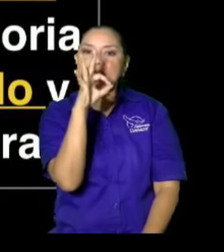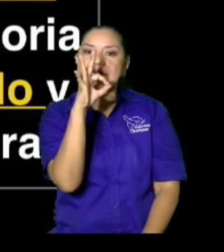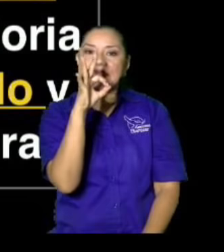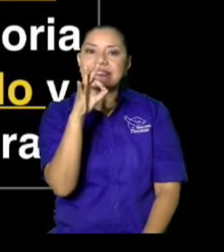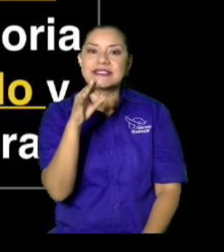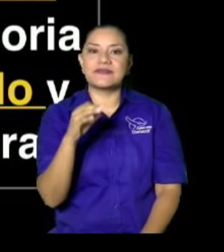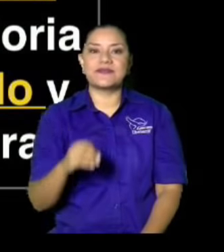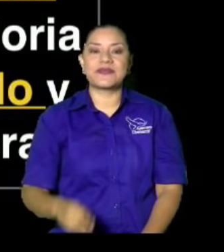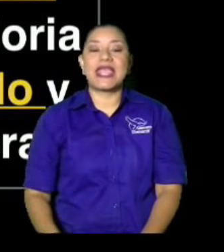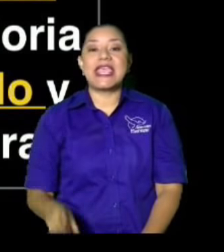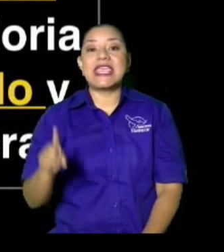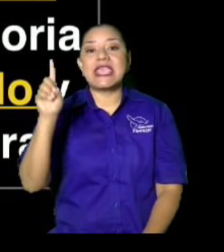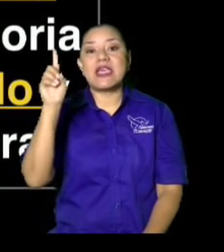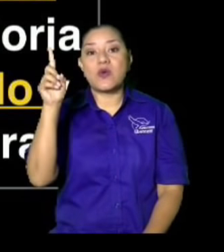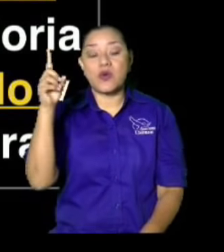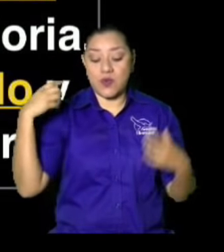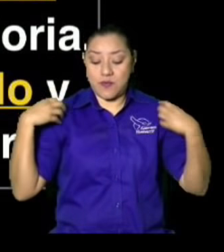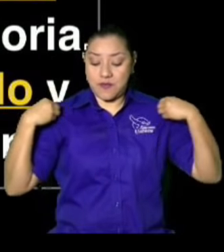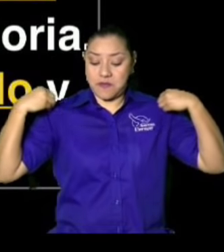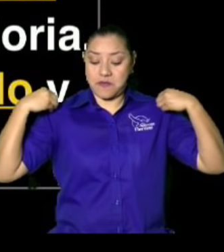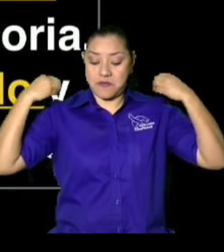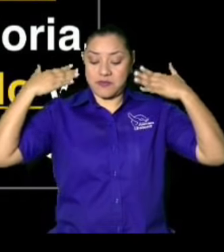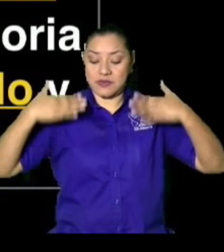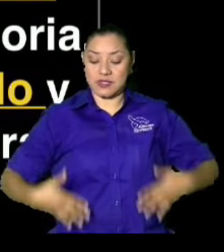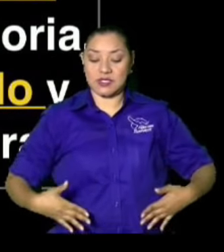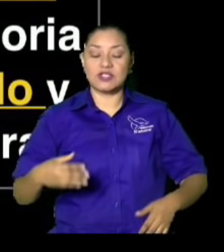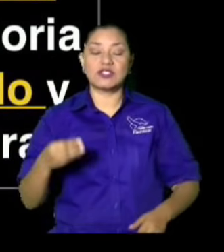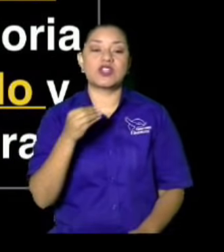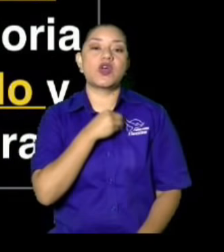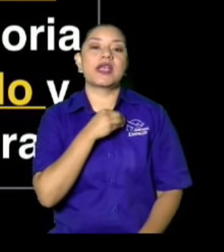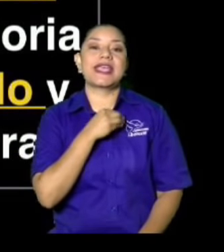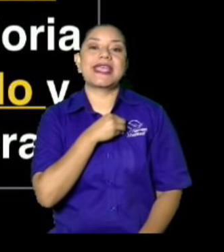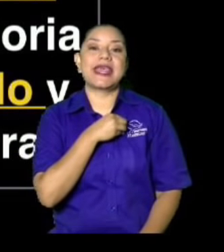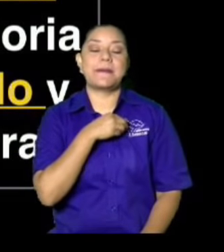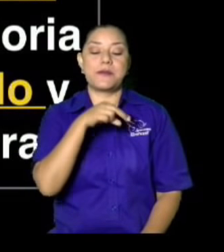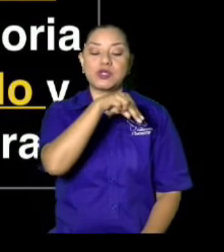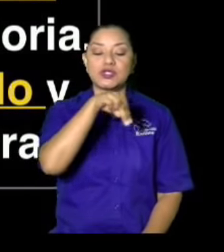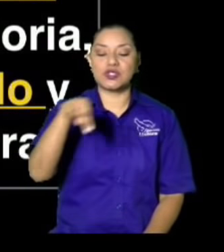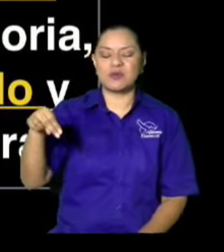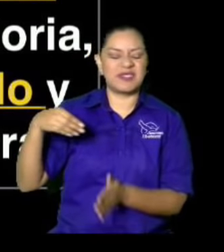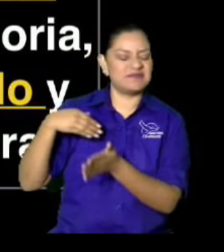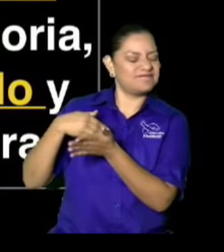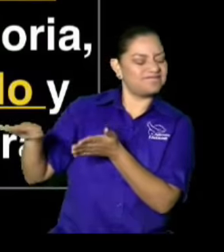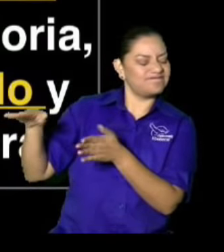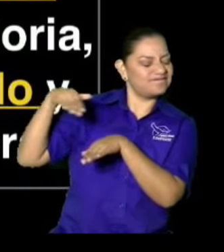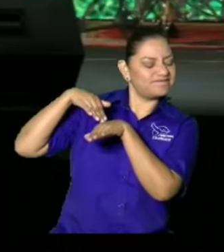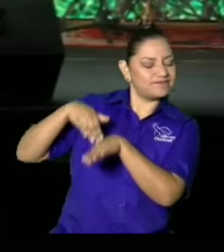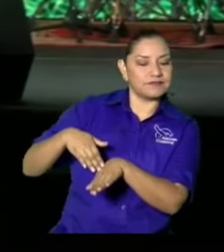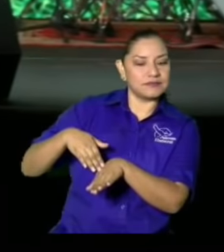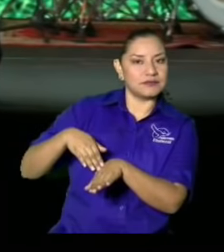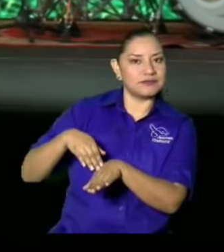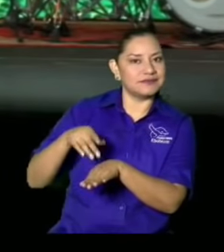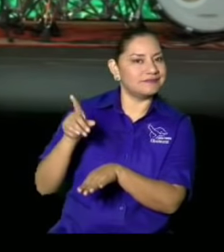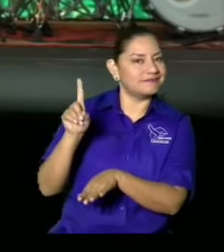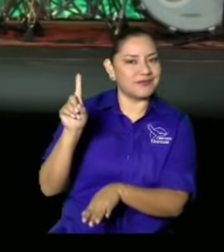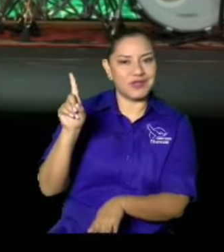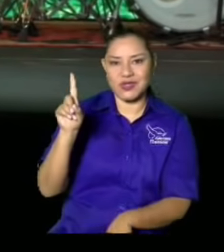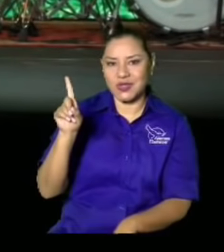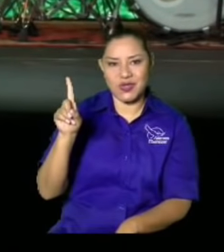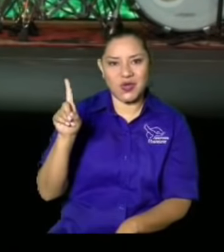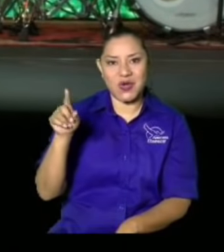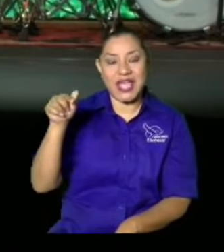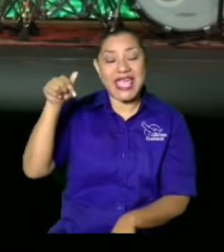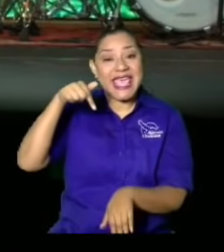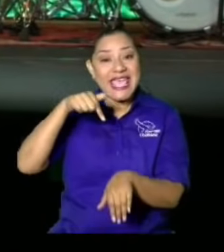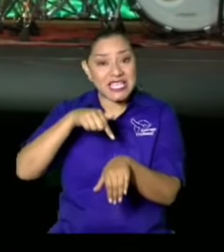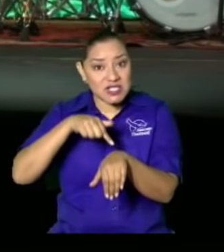comeremos y con nuestra ropa nos vestiremos, tan solo déjanos llevar tu nombre, quita nuestro propio. No, no, no, no. Es el tiempo